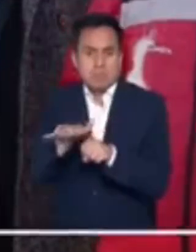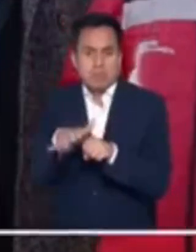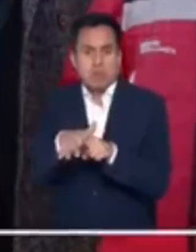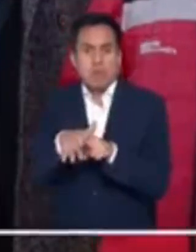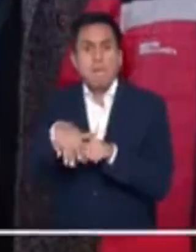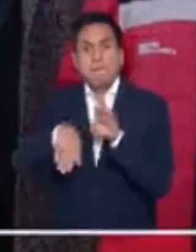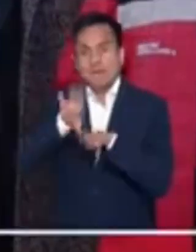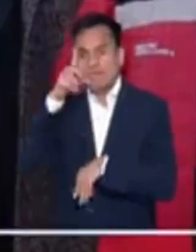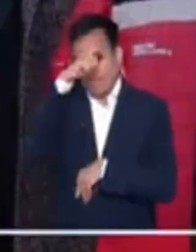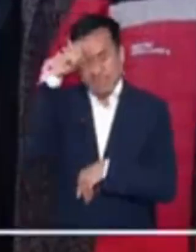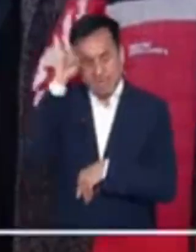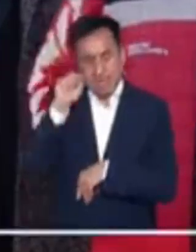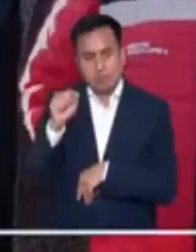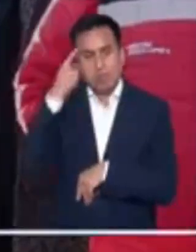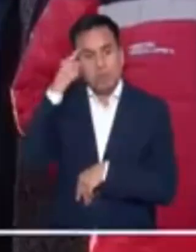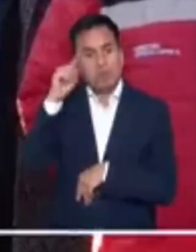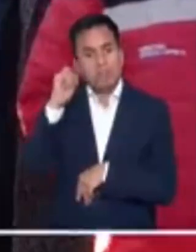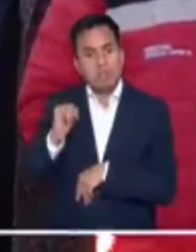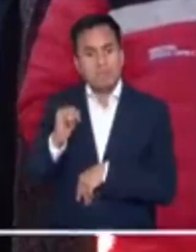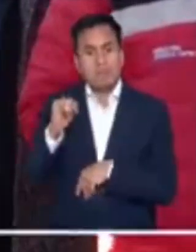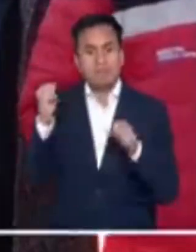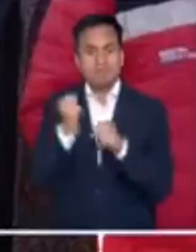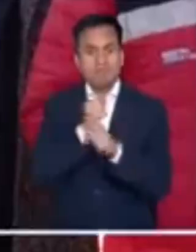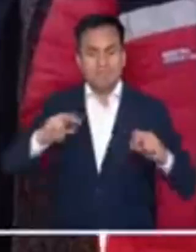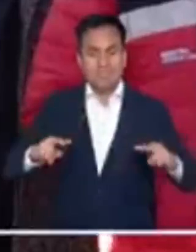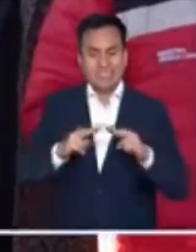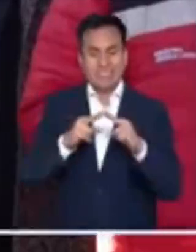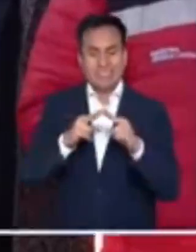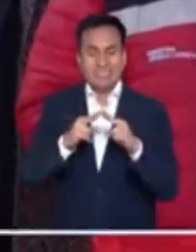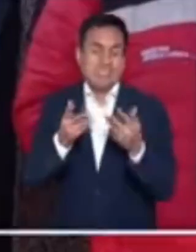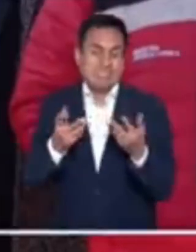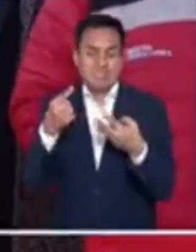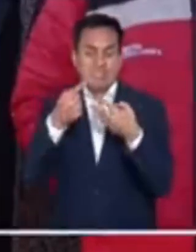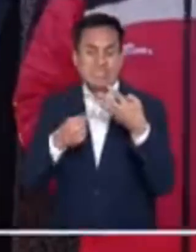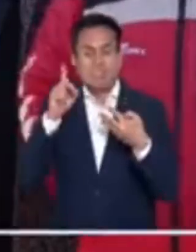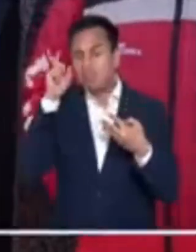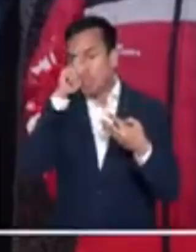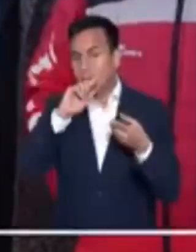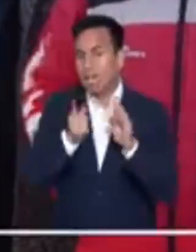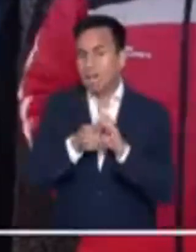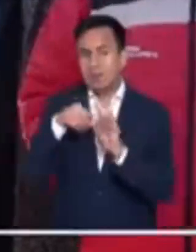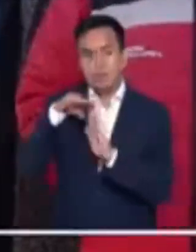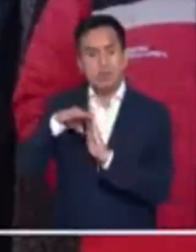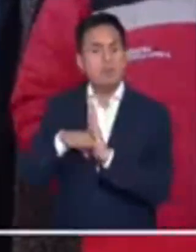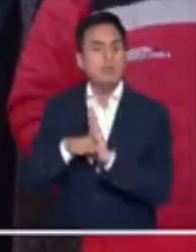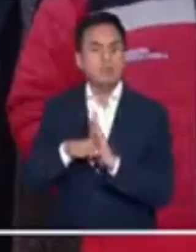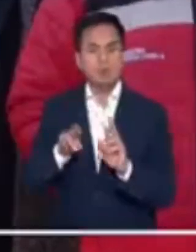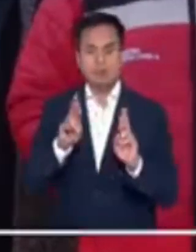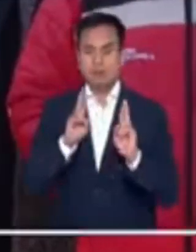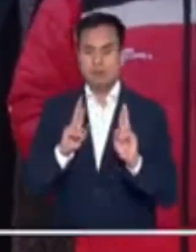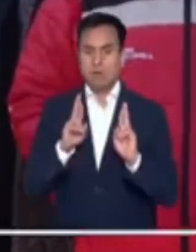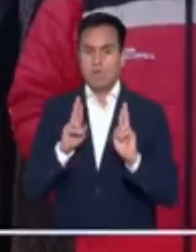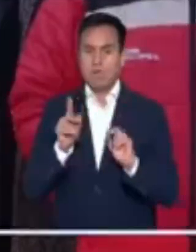en el verano. Pero siempre obras de este tipo enfrentan dificultades, cambios en la programación. Ojalá